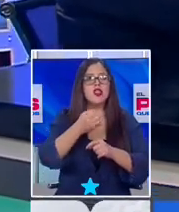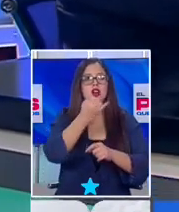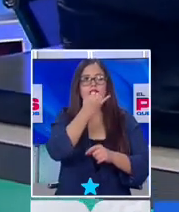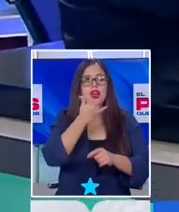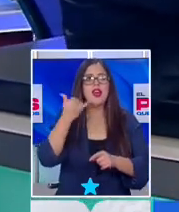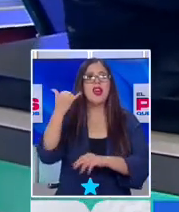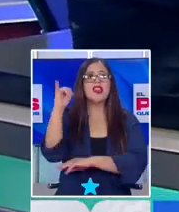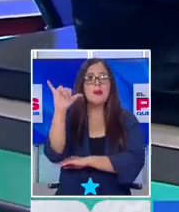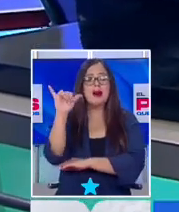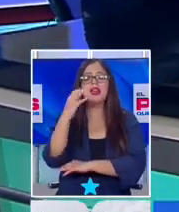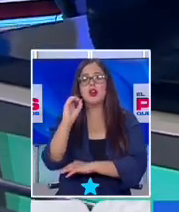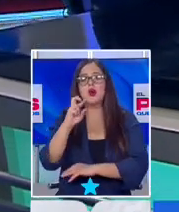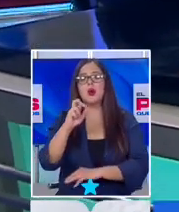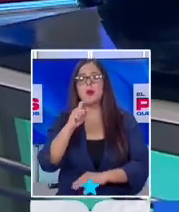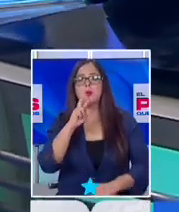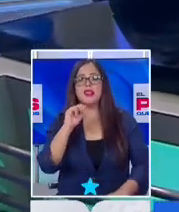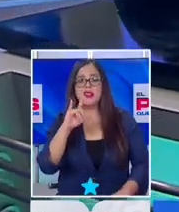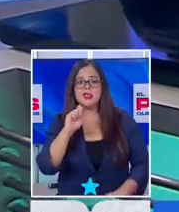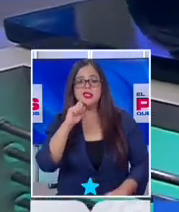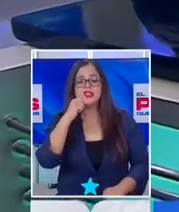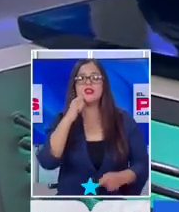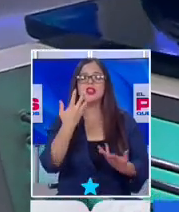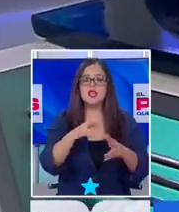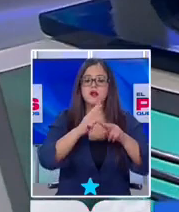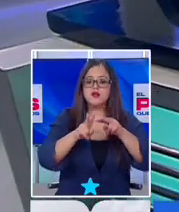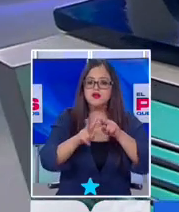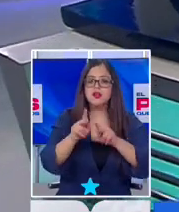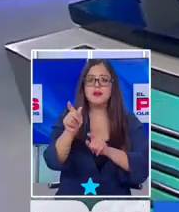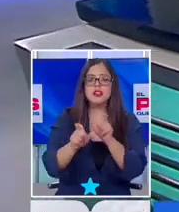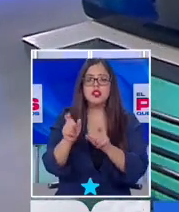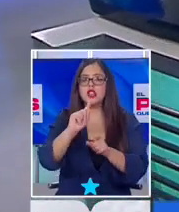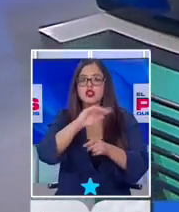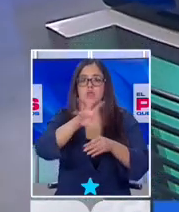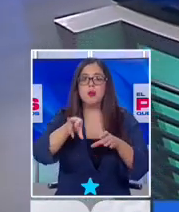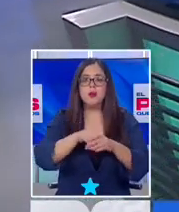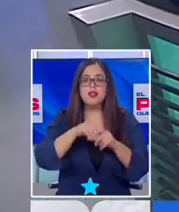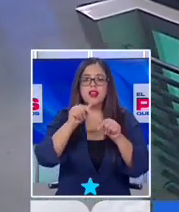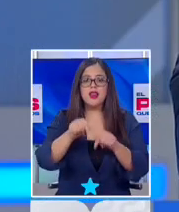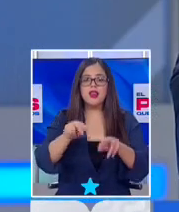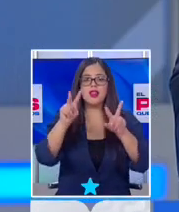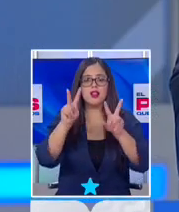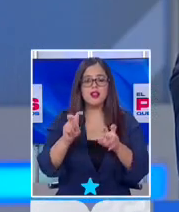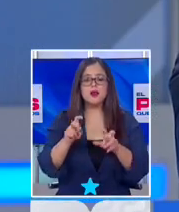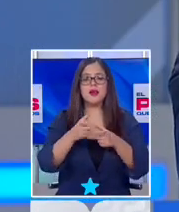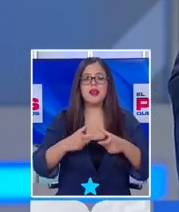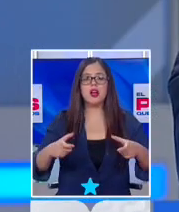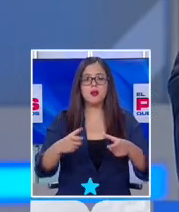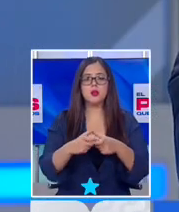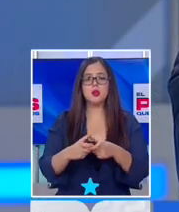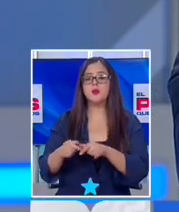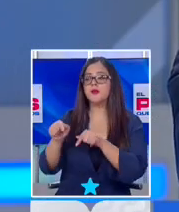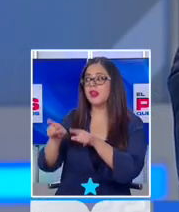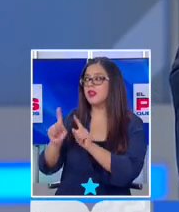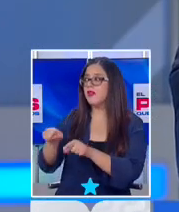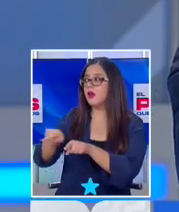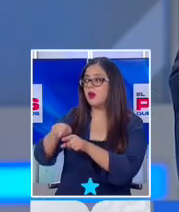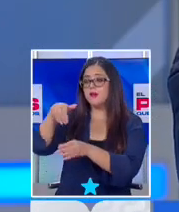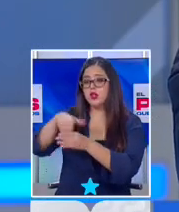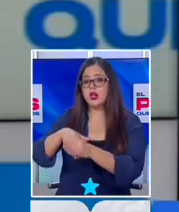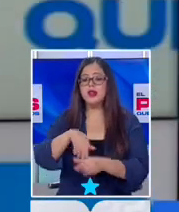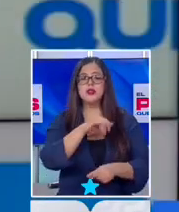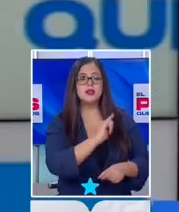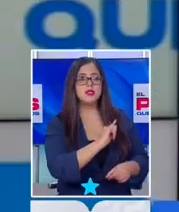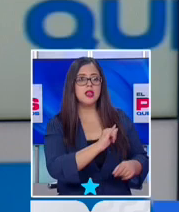patricia de estas críticas que estamos haciendo los que no somos de esa comisión realmente tienen que votar en el pleno y hua